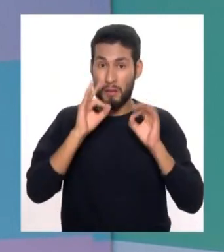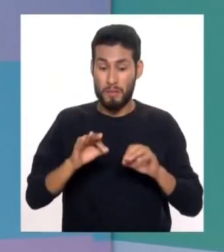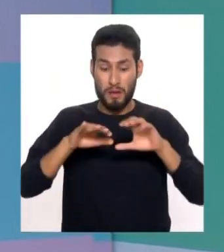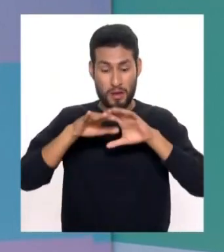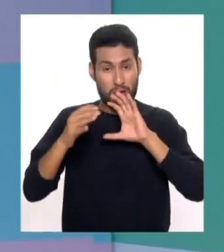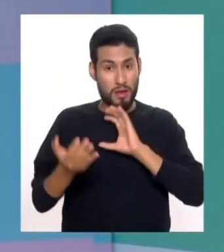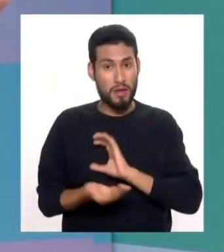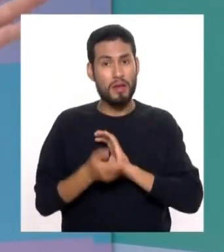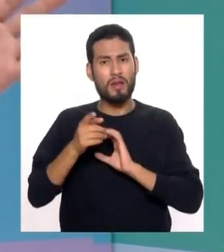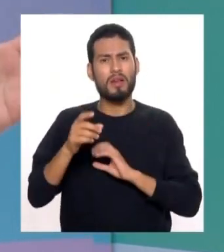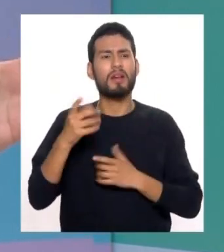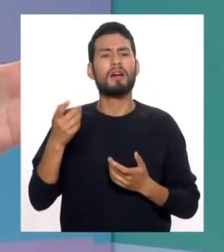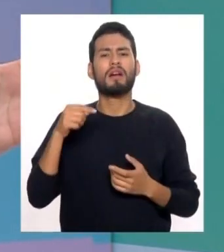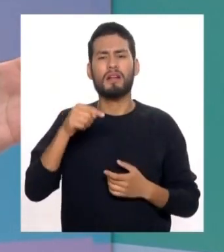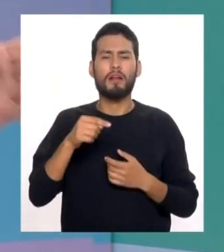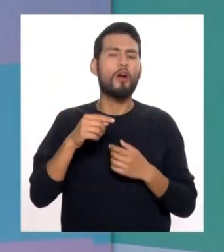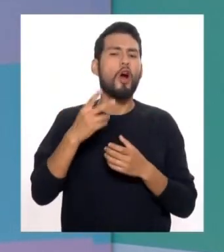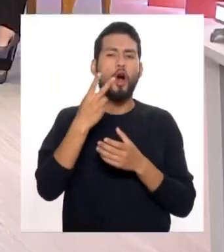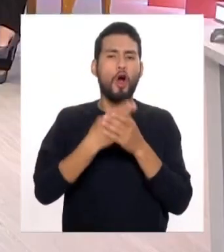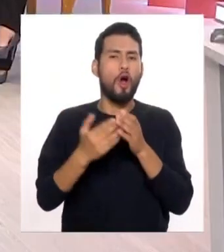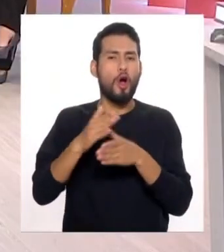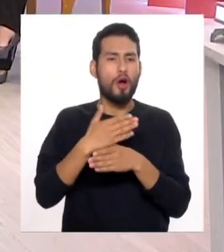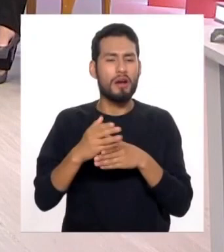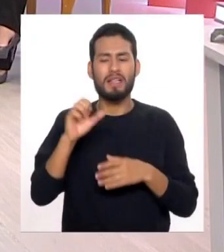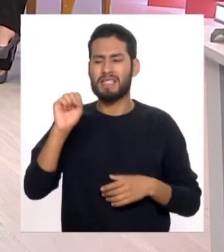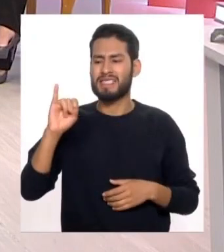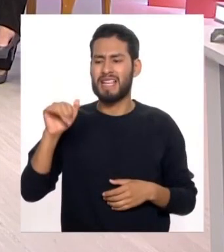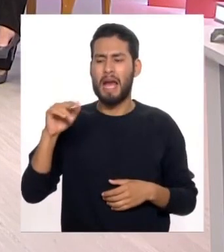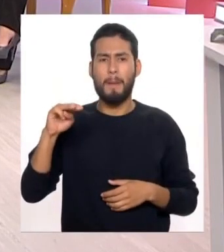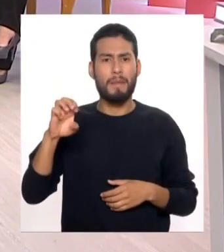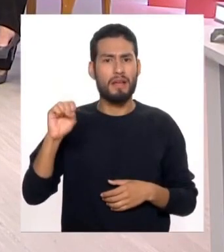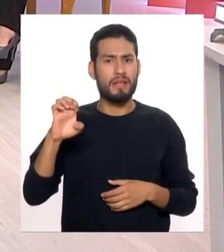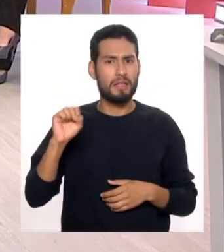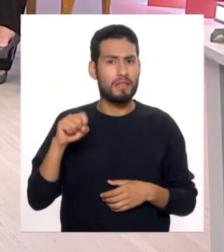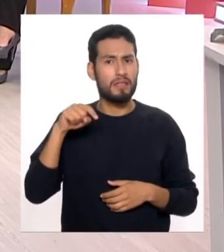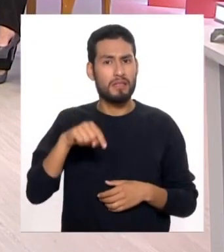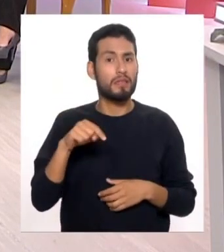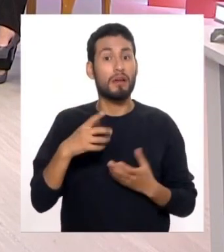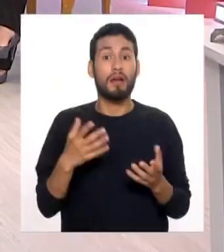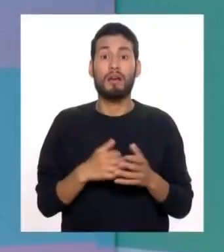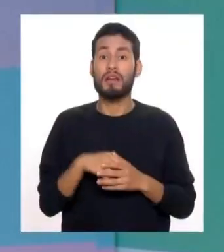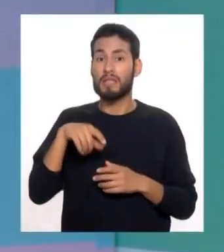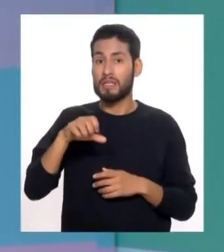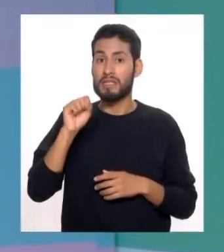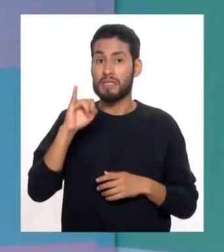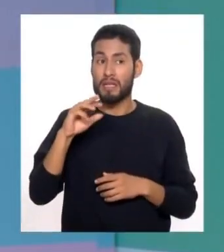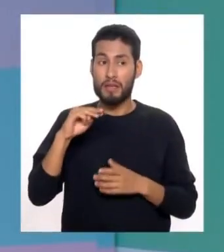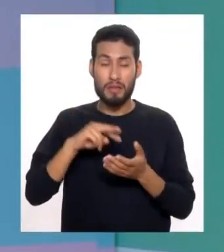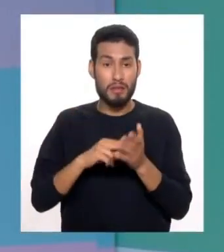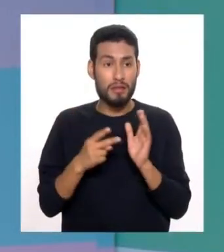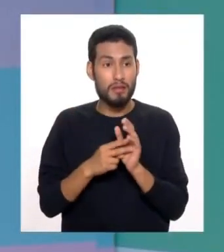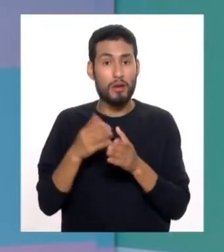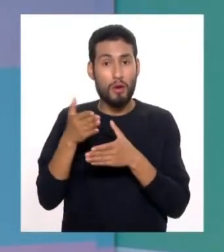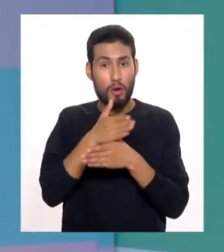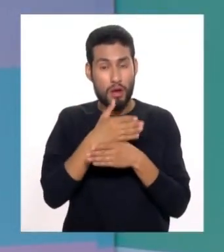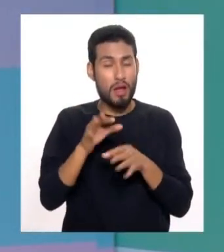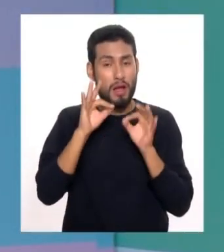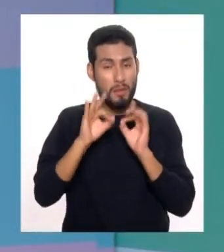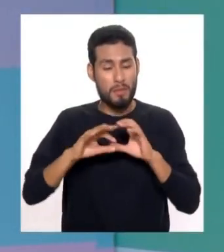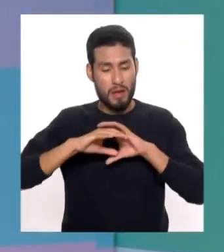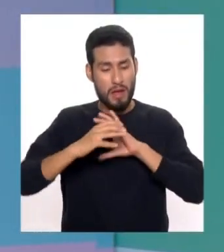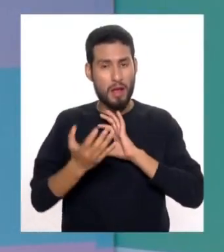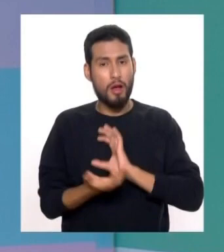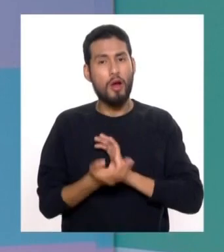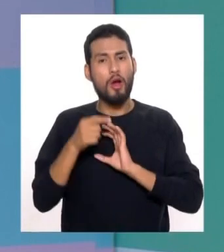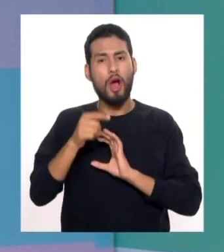son siameses de placenta. Y cuando uno escucha la palabra siameses recién comprende la gravedad. Son siameses de placenta, es decir, comparten la misma placenta y por